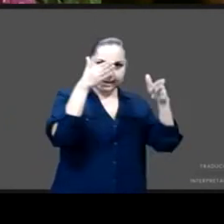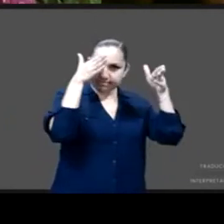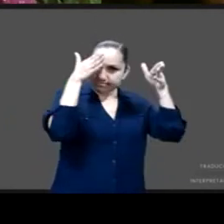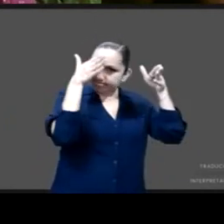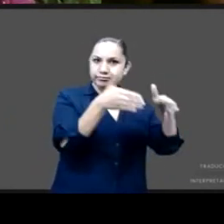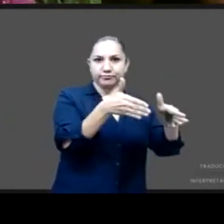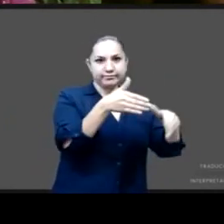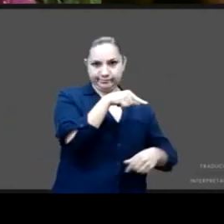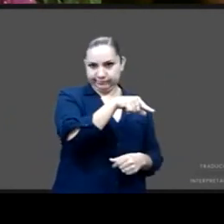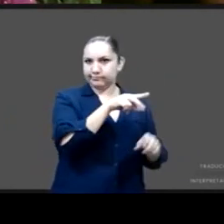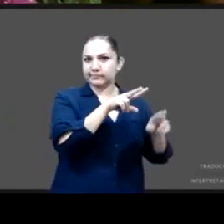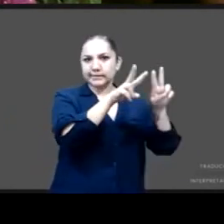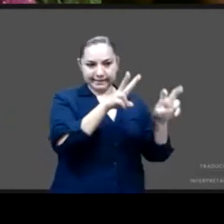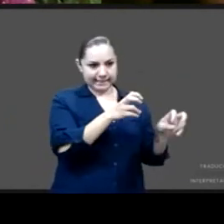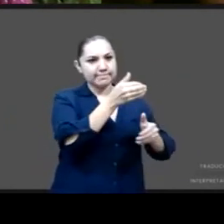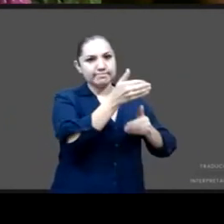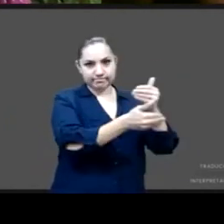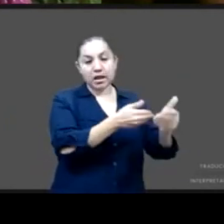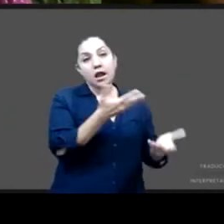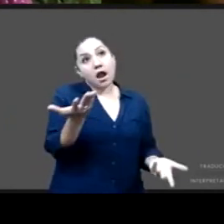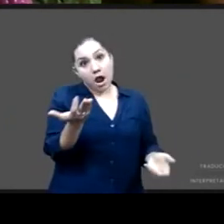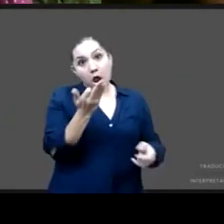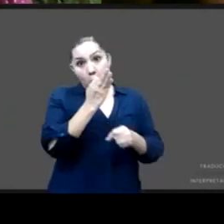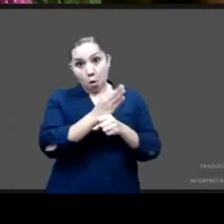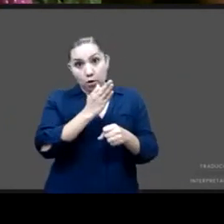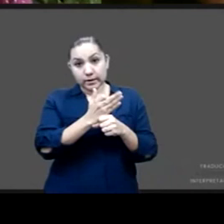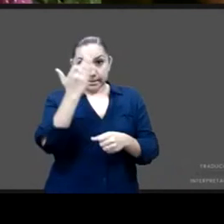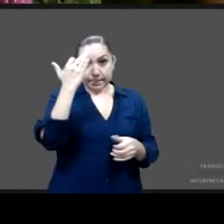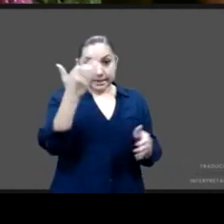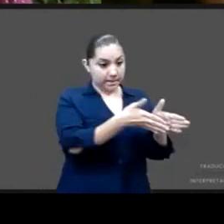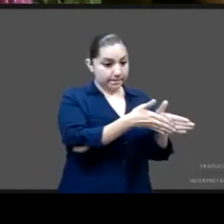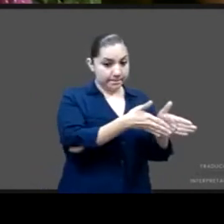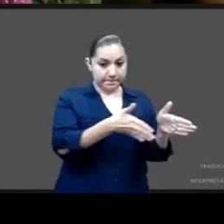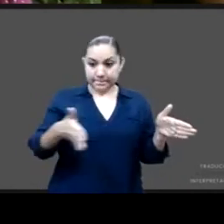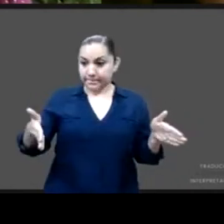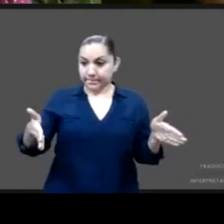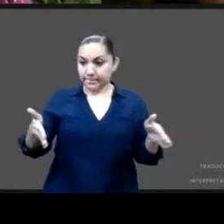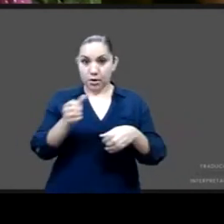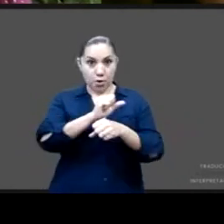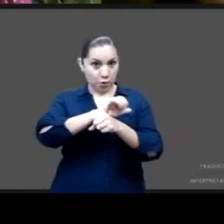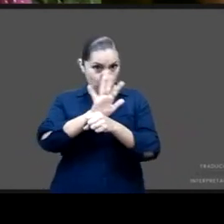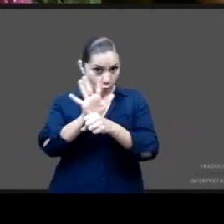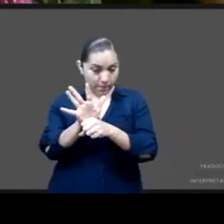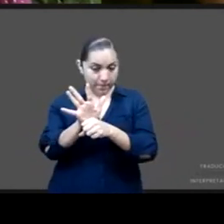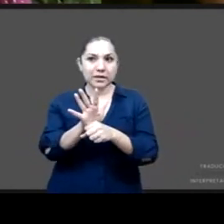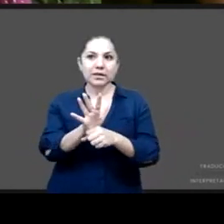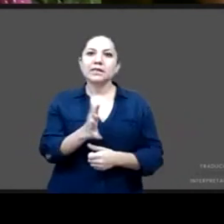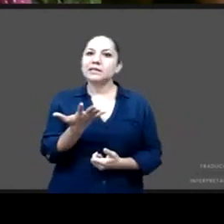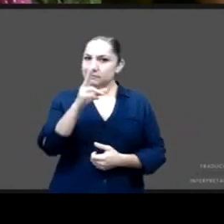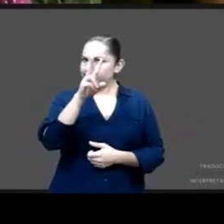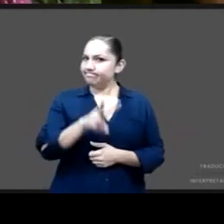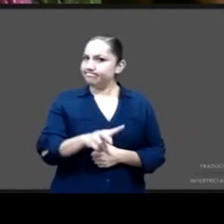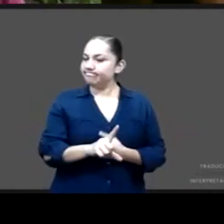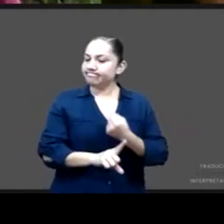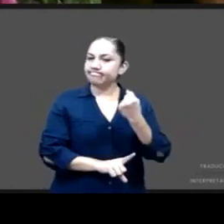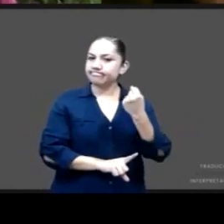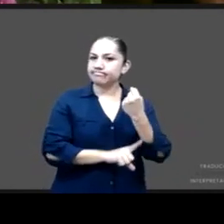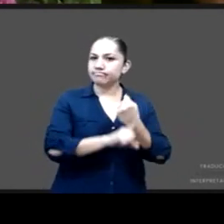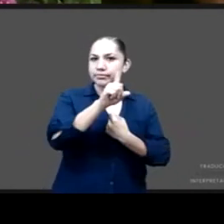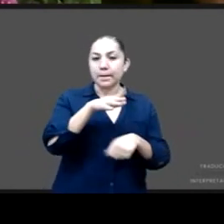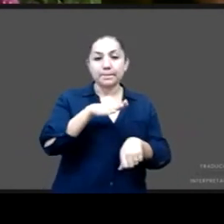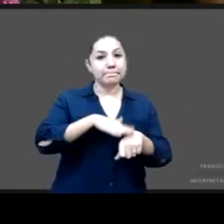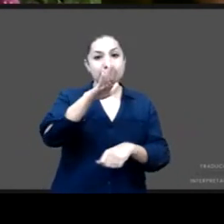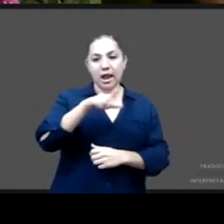consecuencia económica del COVID viene afectando prioritariamente a los jóvenes a las y los jóvenes y